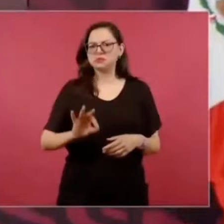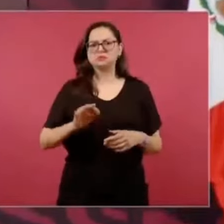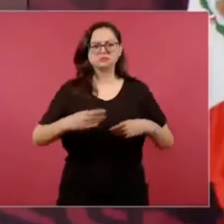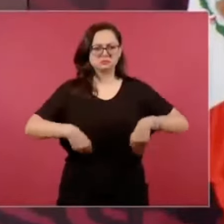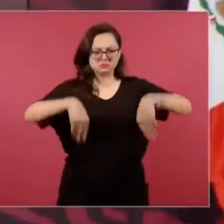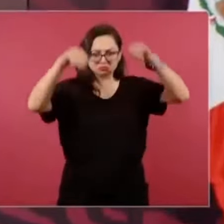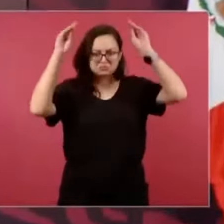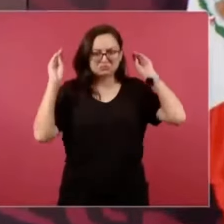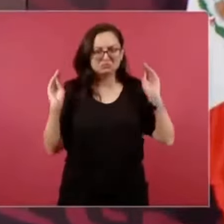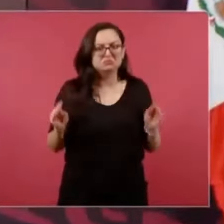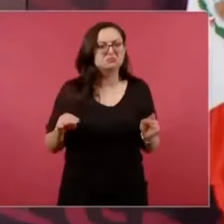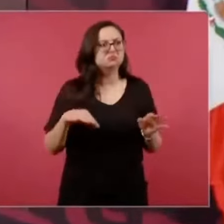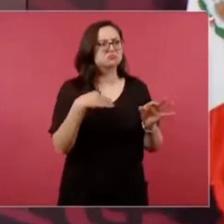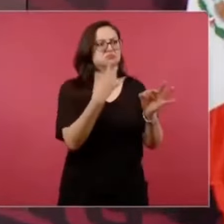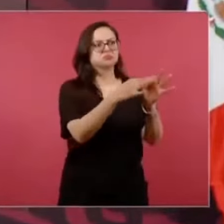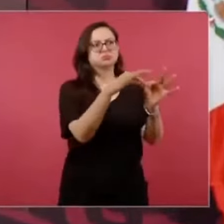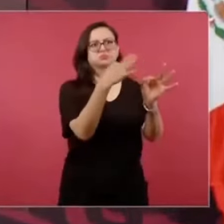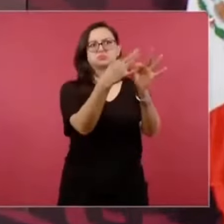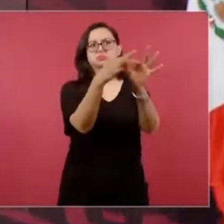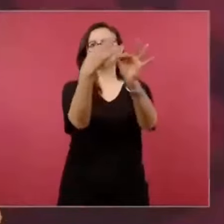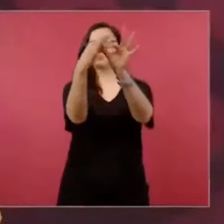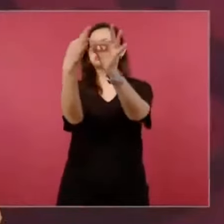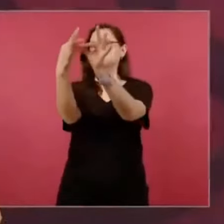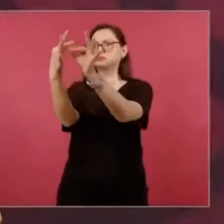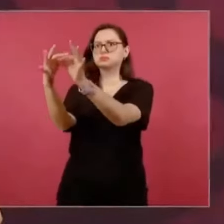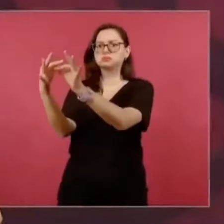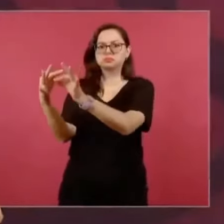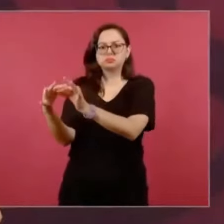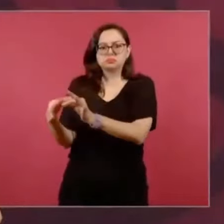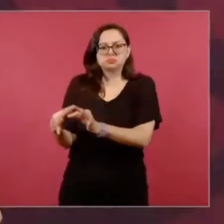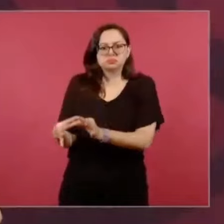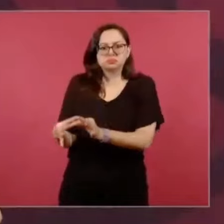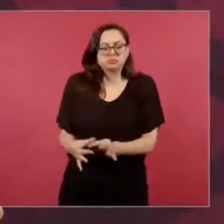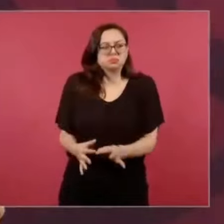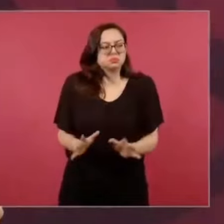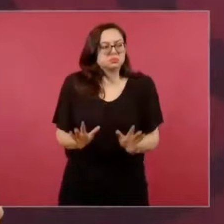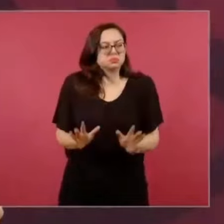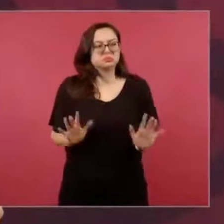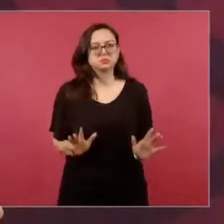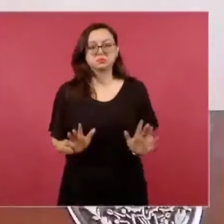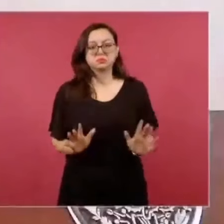Por cierto, mi agradecimiento a todos esos ciudadanos,